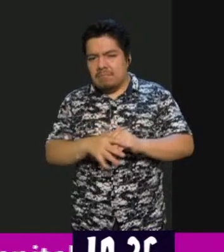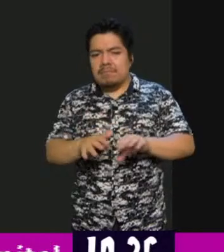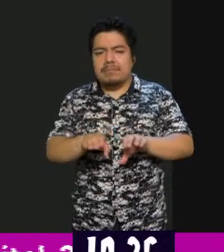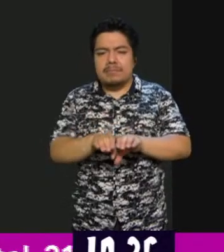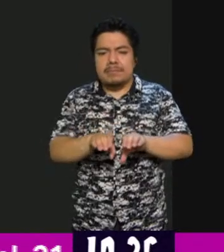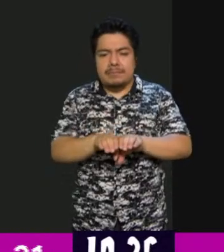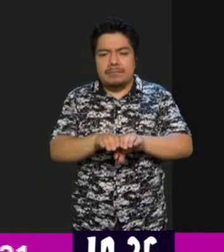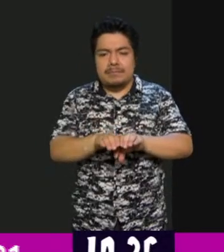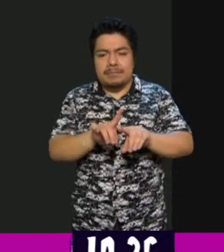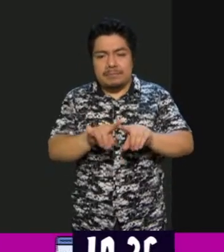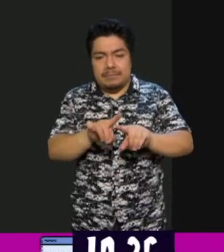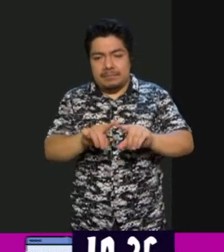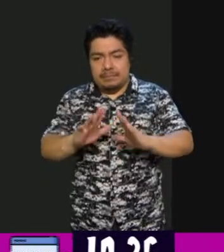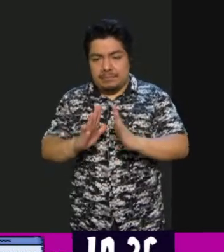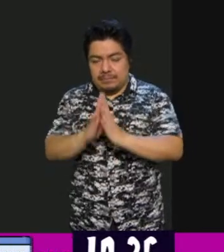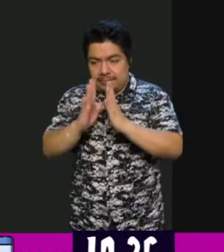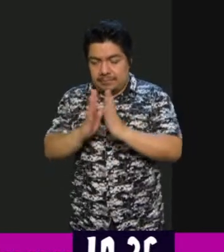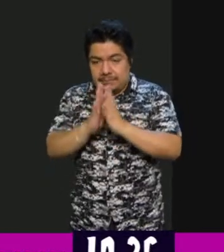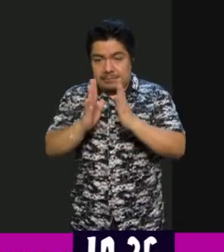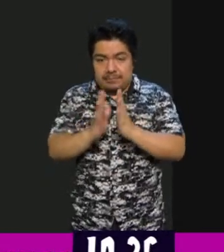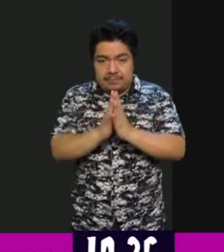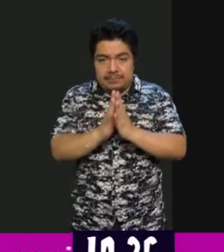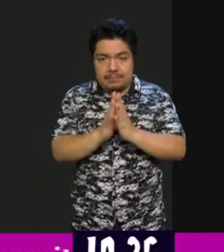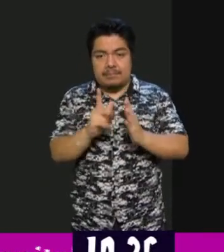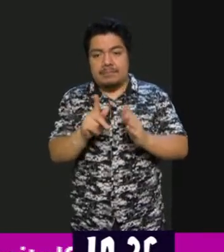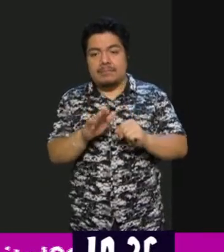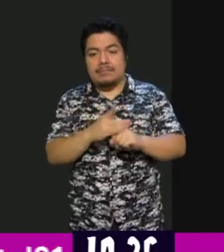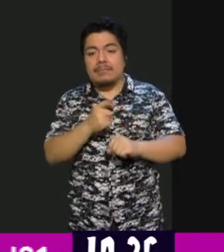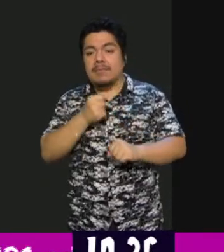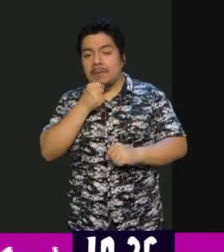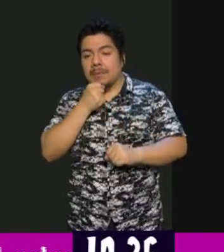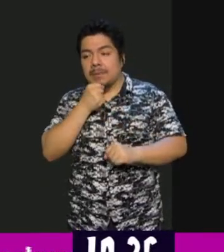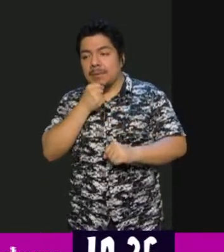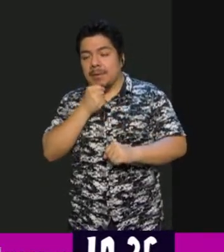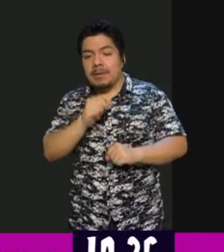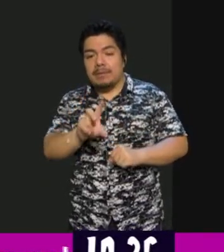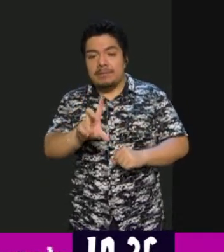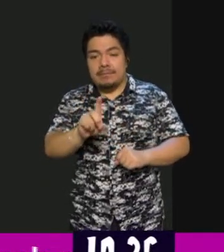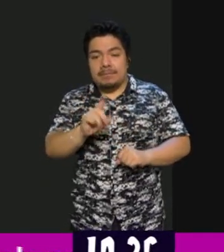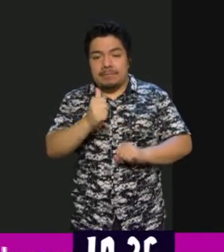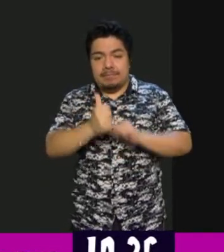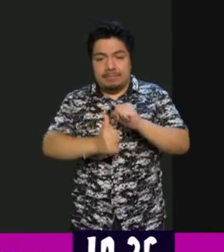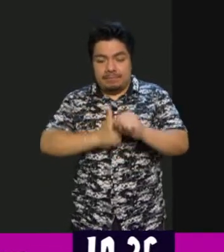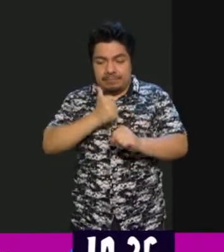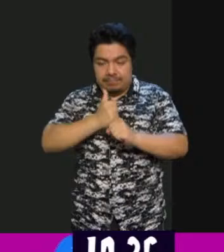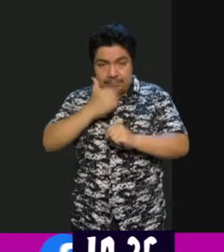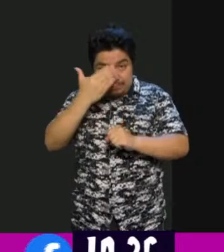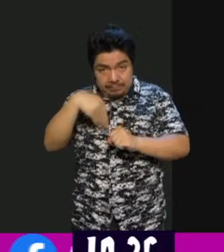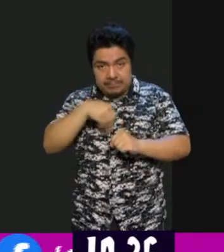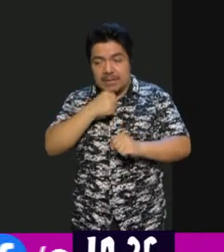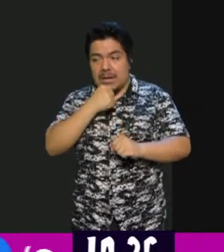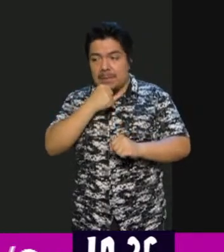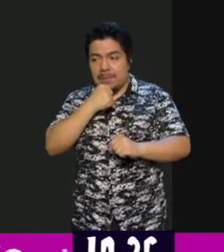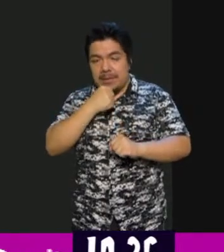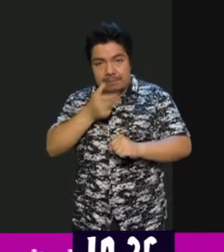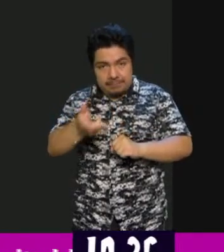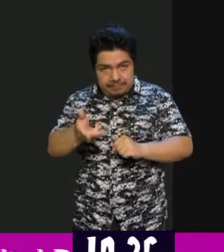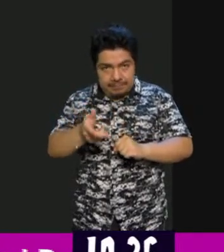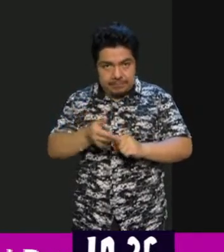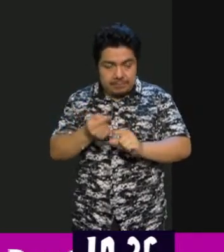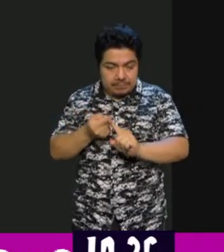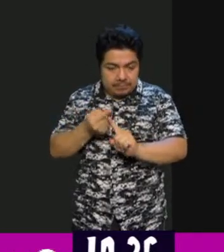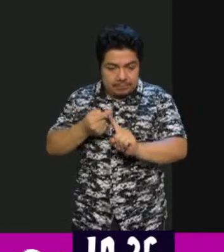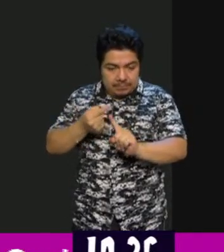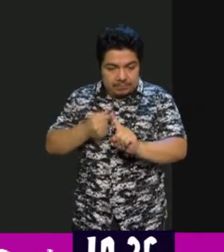siendo partícipe de las mañaneras. Soy reportero, llevo 30 años en esta carrera de reportero y en los